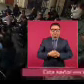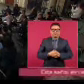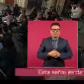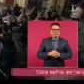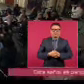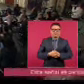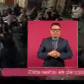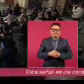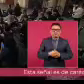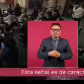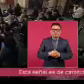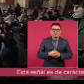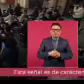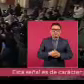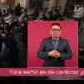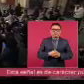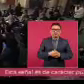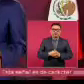vamos a